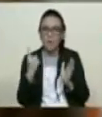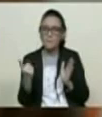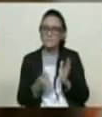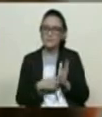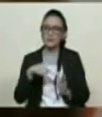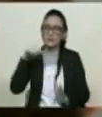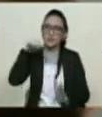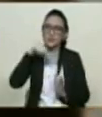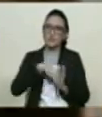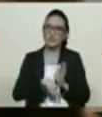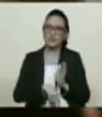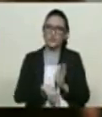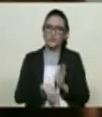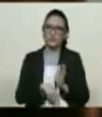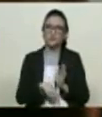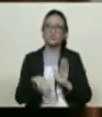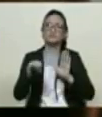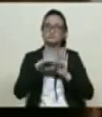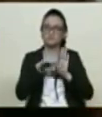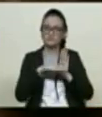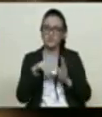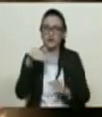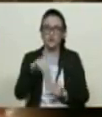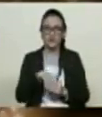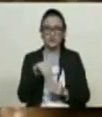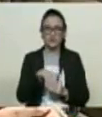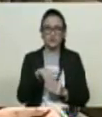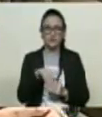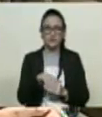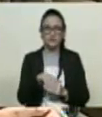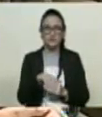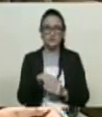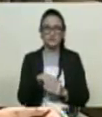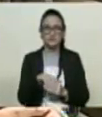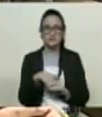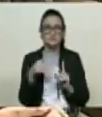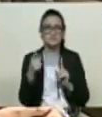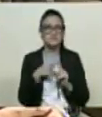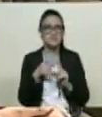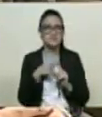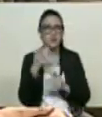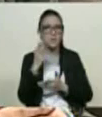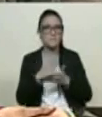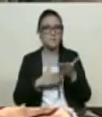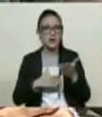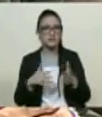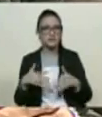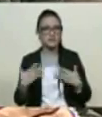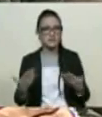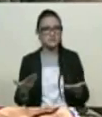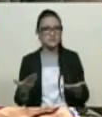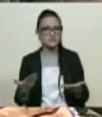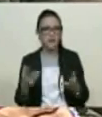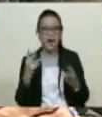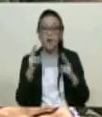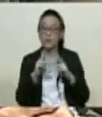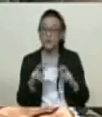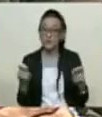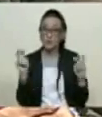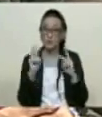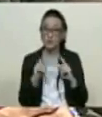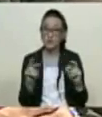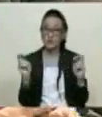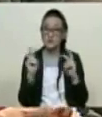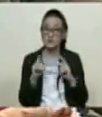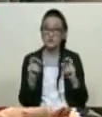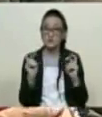profundo de lo que son las garantías electorales. La primera parte de ese sistema son las auditorías,